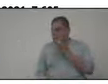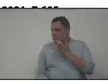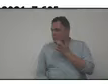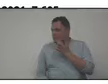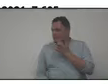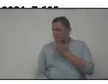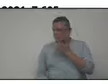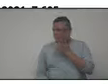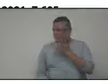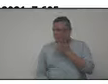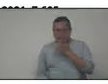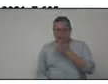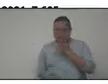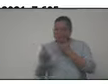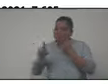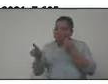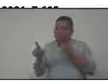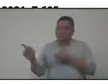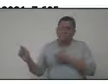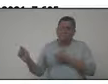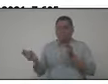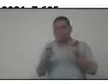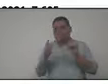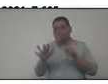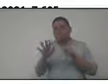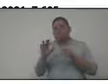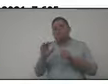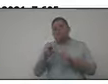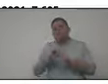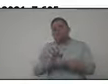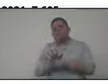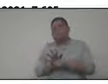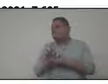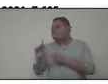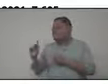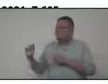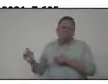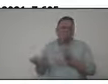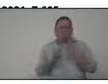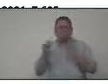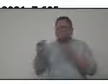el coronavirus. Los traslados se incrementaron, vemos que